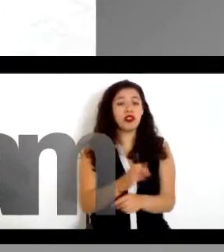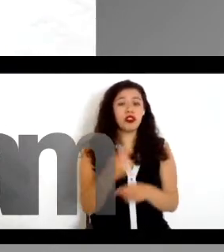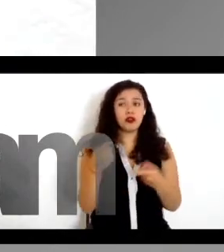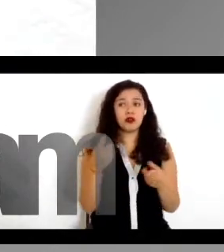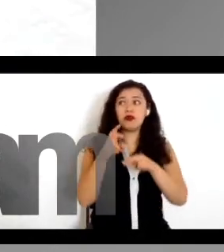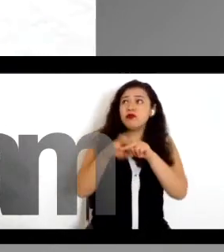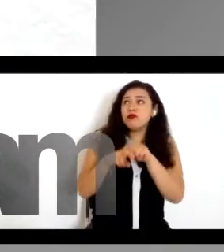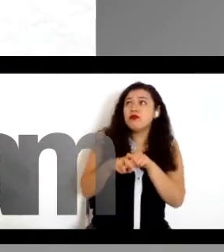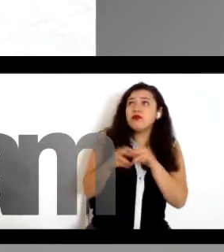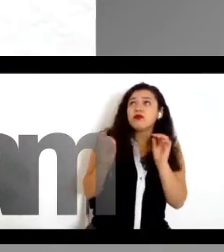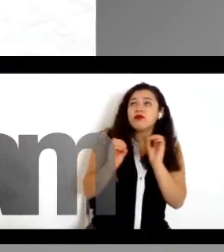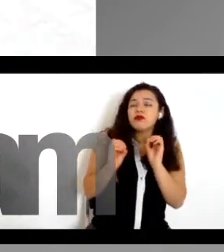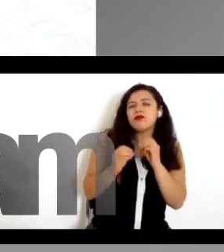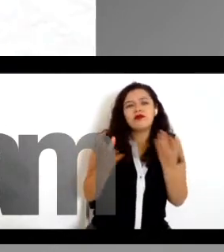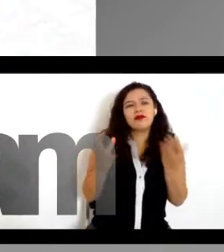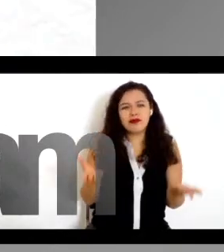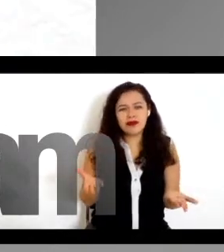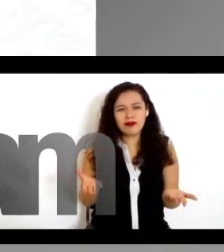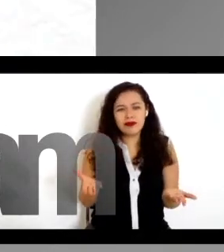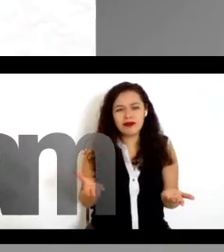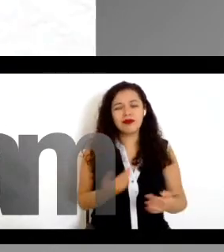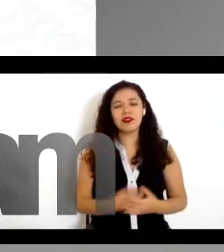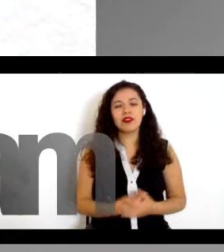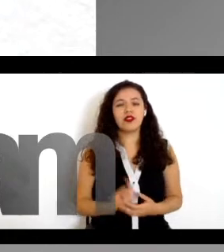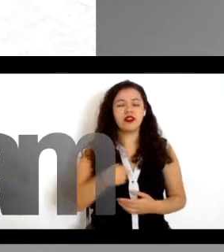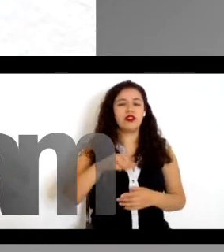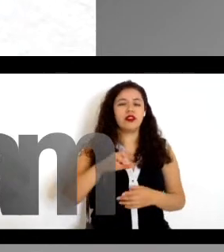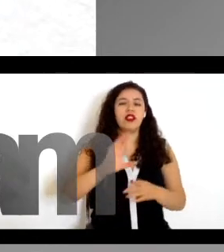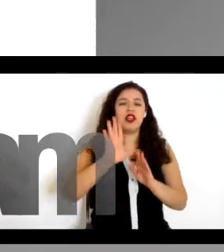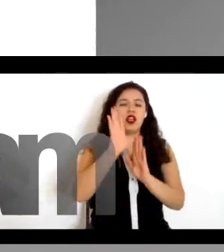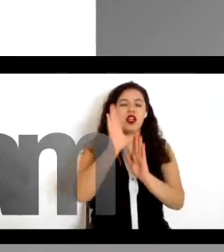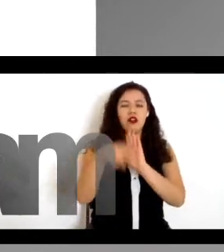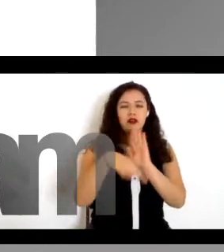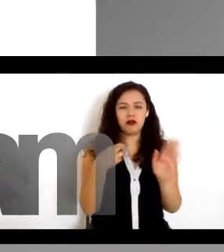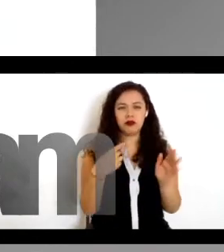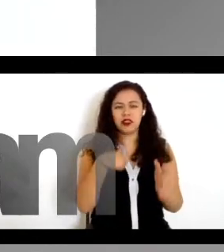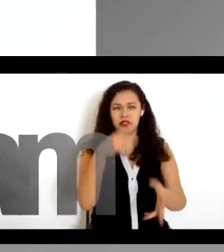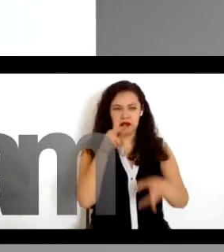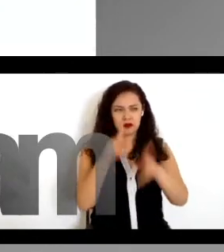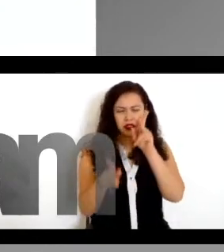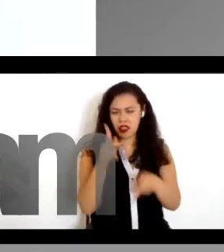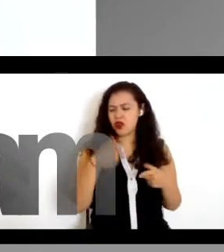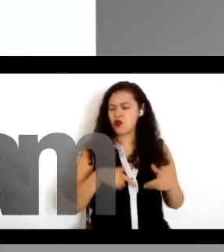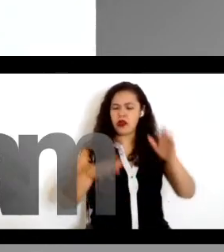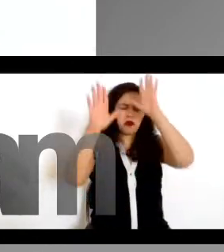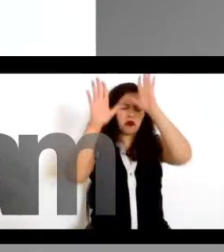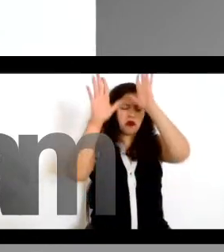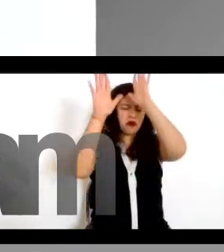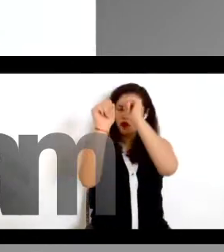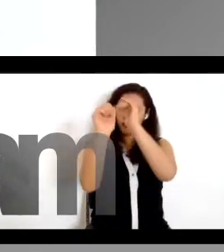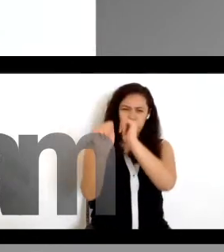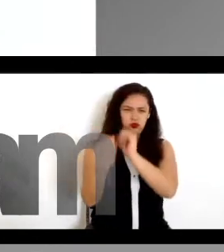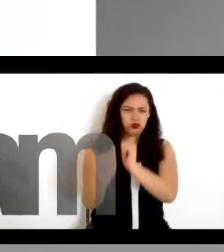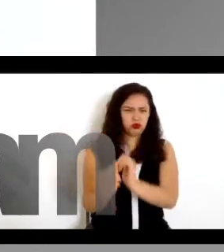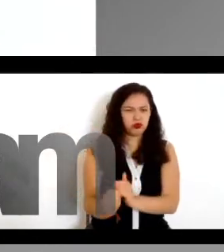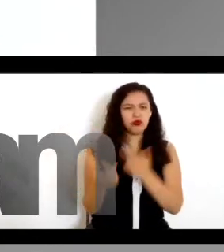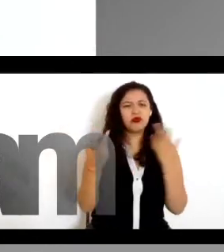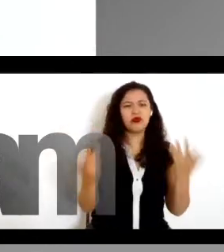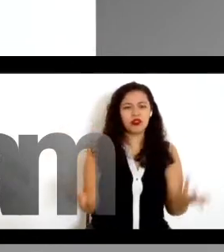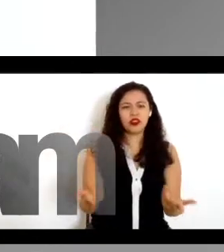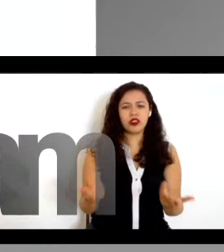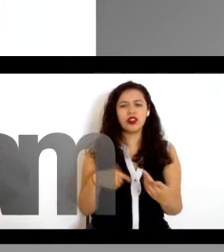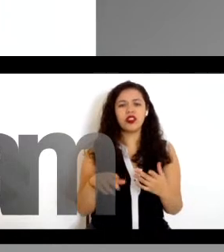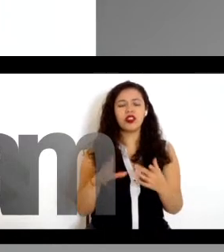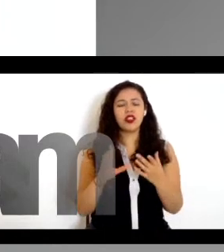esa. Si hablamos de la propia convención y todo lo demás, yo estoy totalmente de acuerdo y trabajo a la par con la